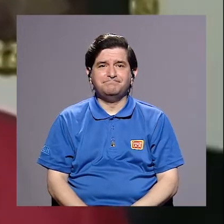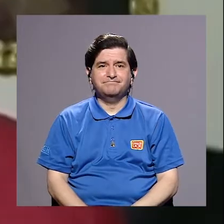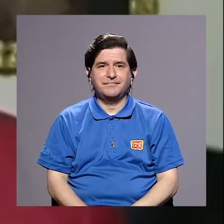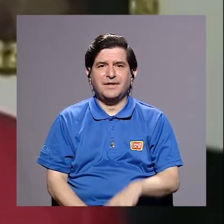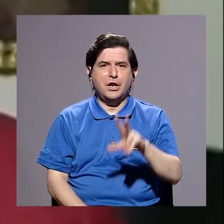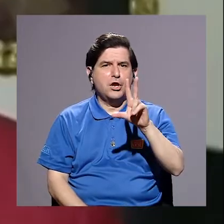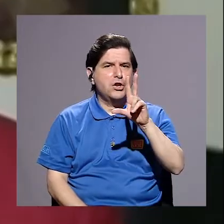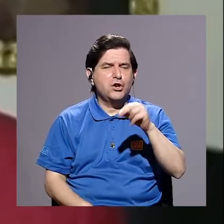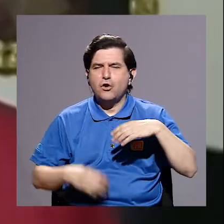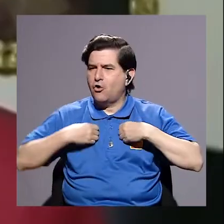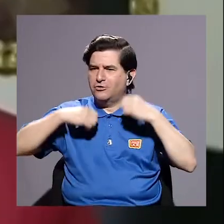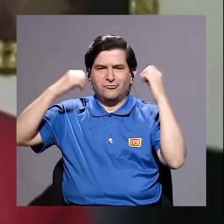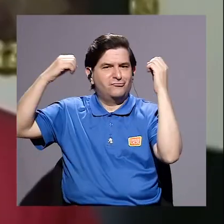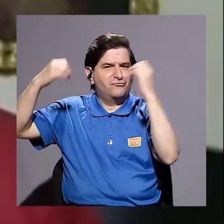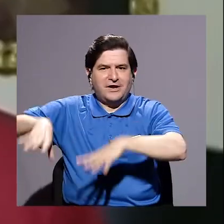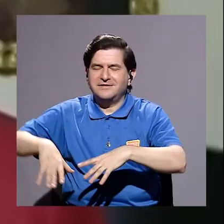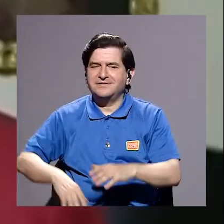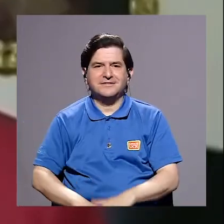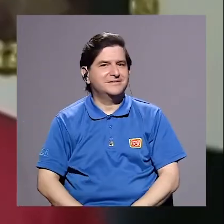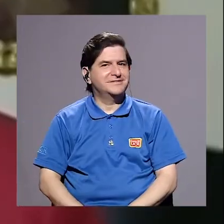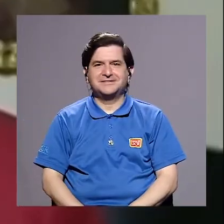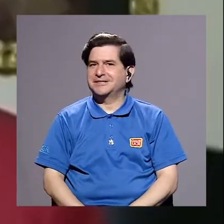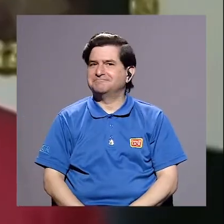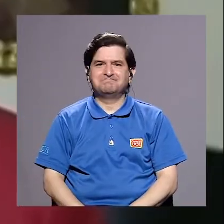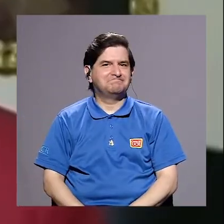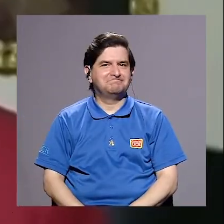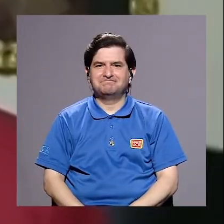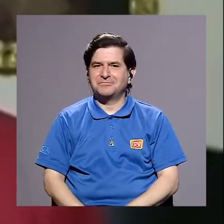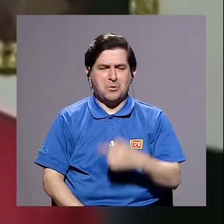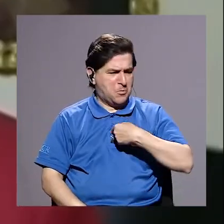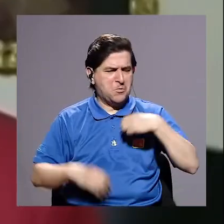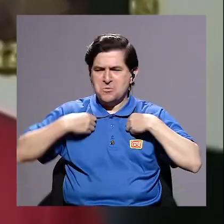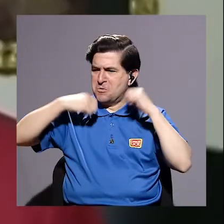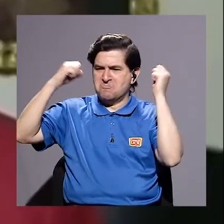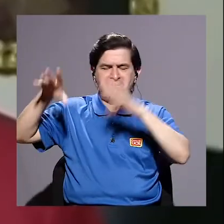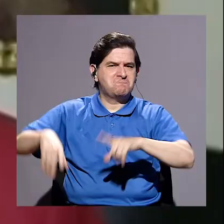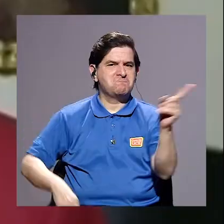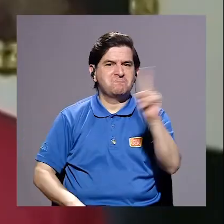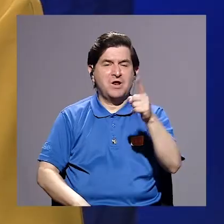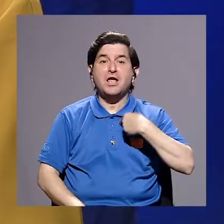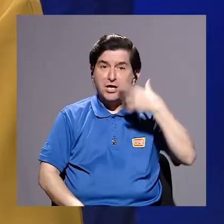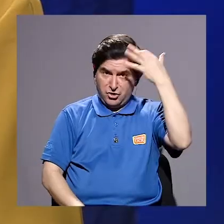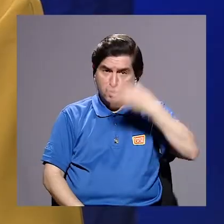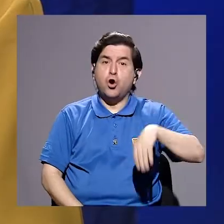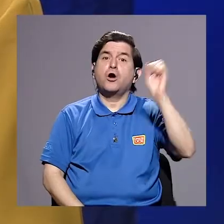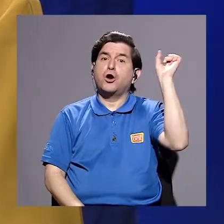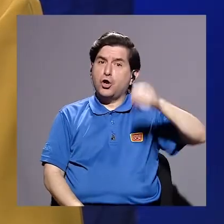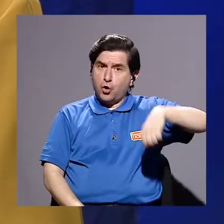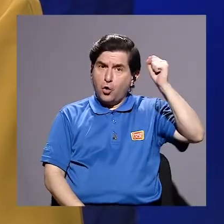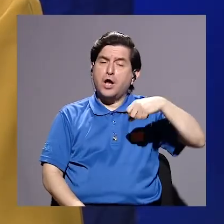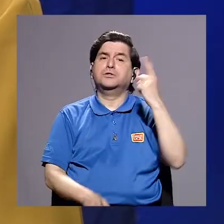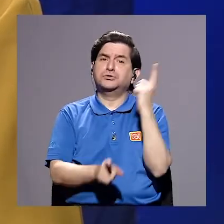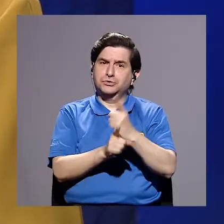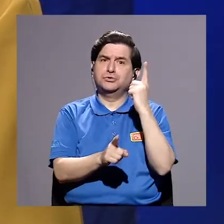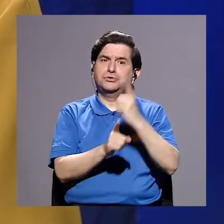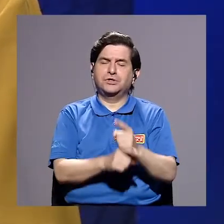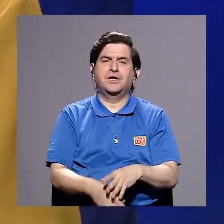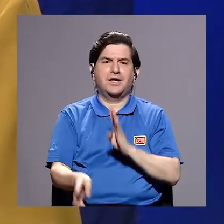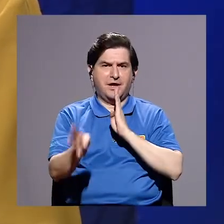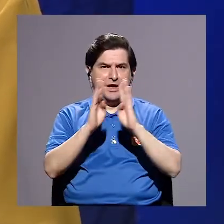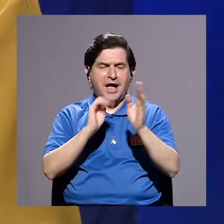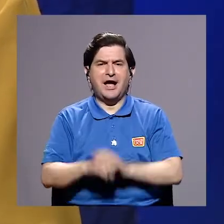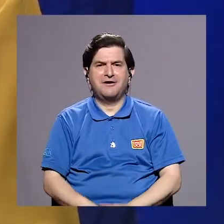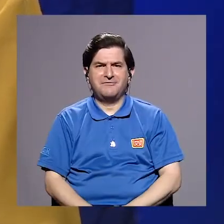es no darse por vencida, doña Rosaura, no darse por vencida. Y le creo que así fue, doña Cristina.